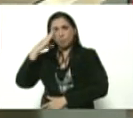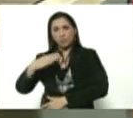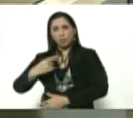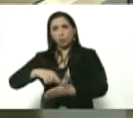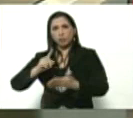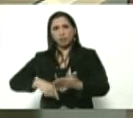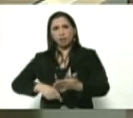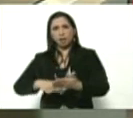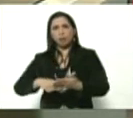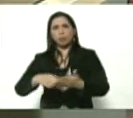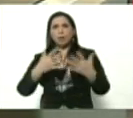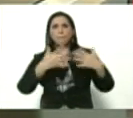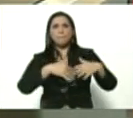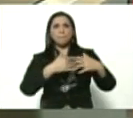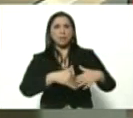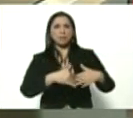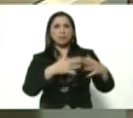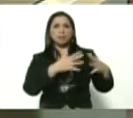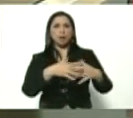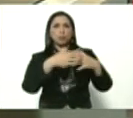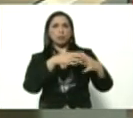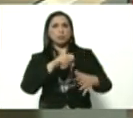contratado por Silver Cop